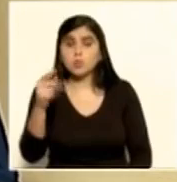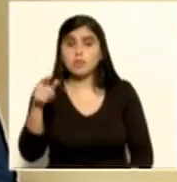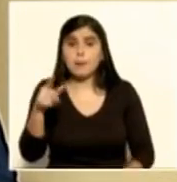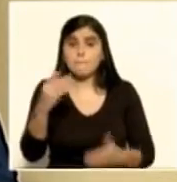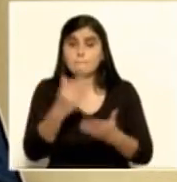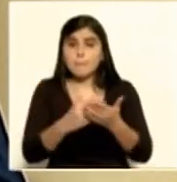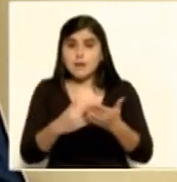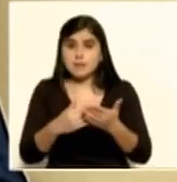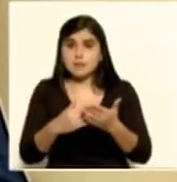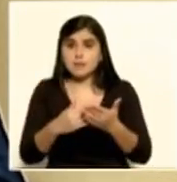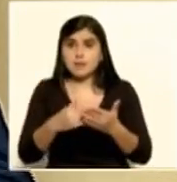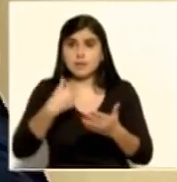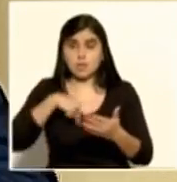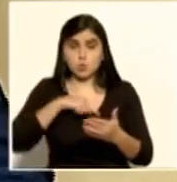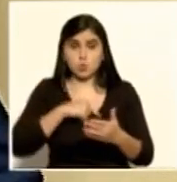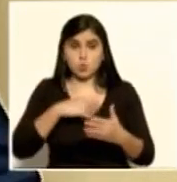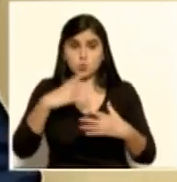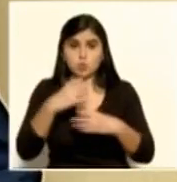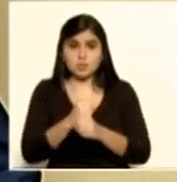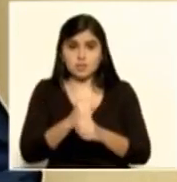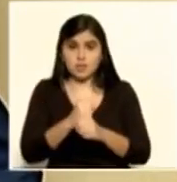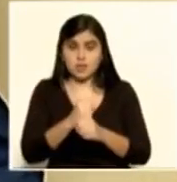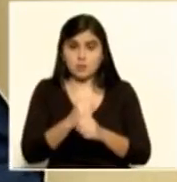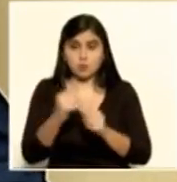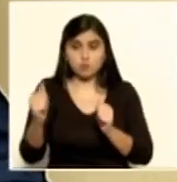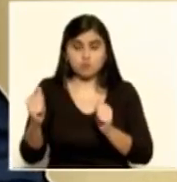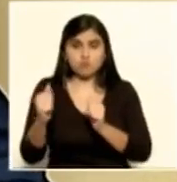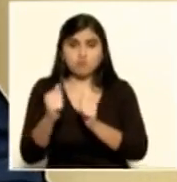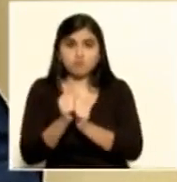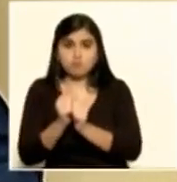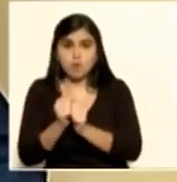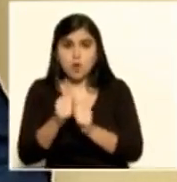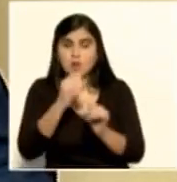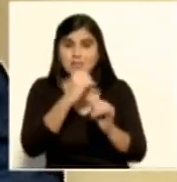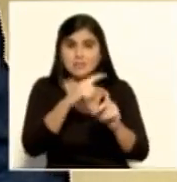que desarrollamos con el resto de las